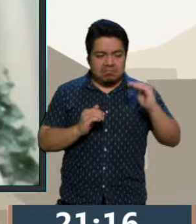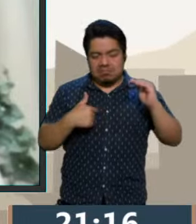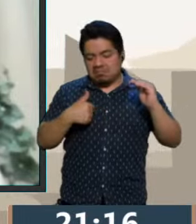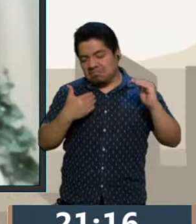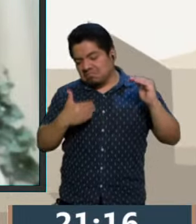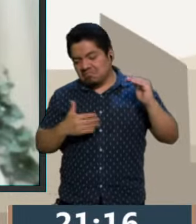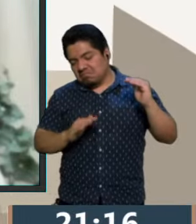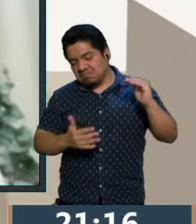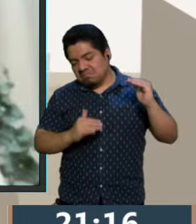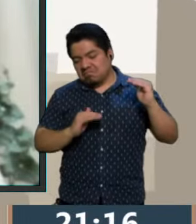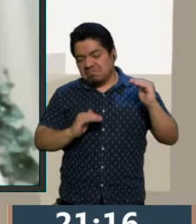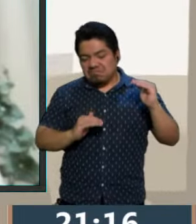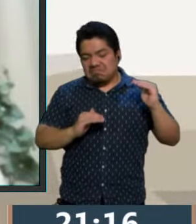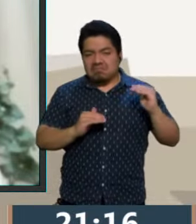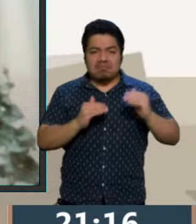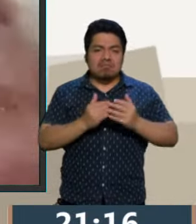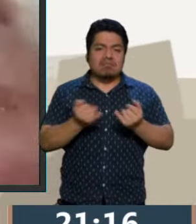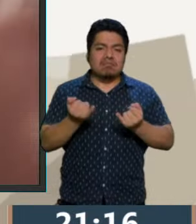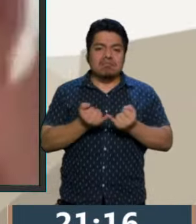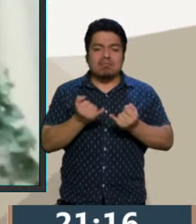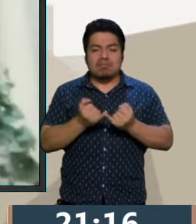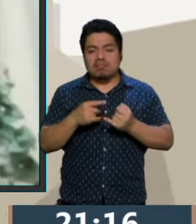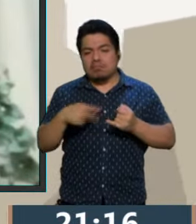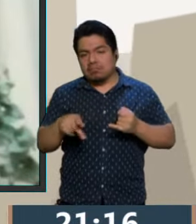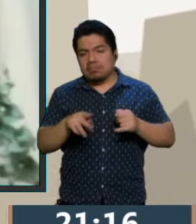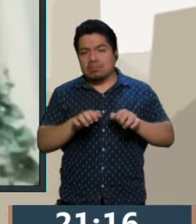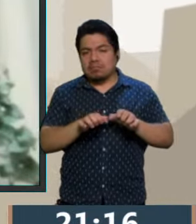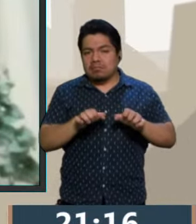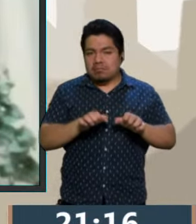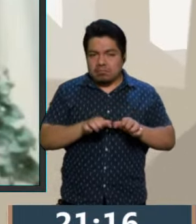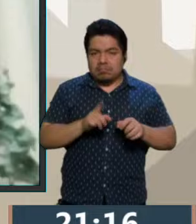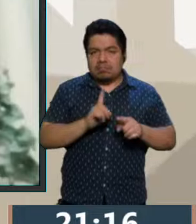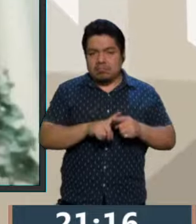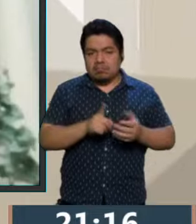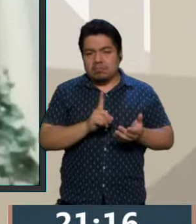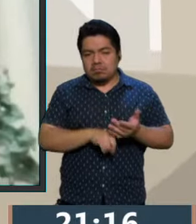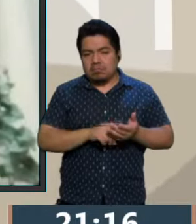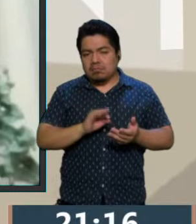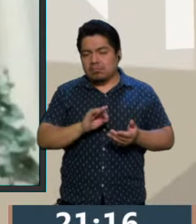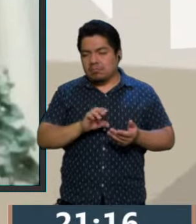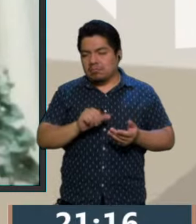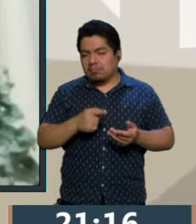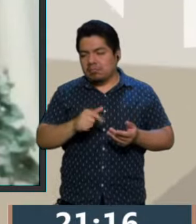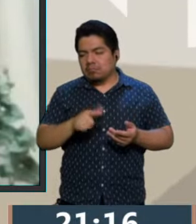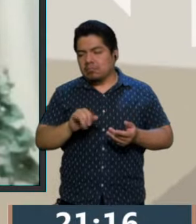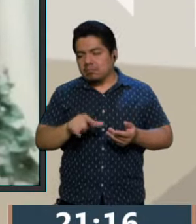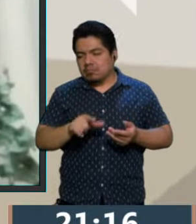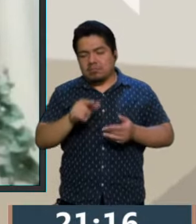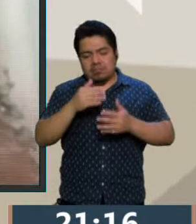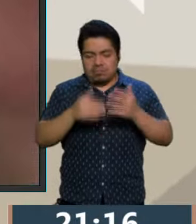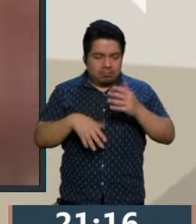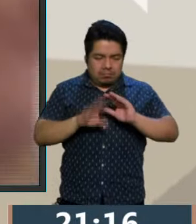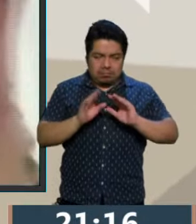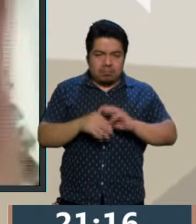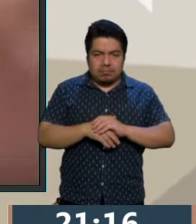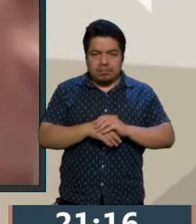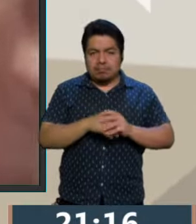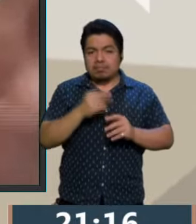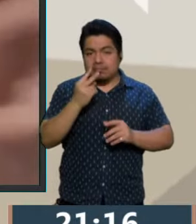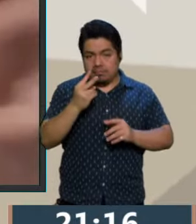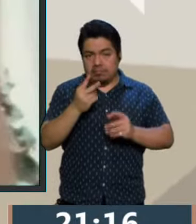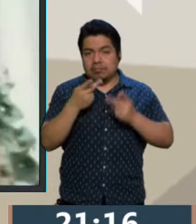Se hablaba de pugnas incluso entre su propio gabinete, ahí está el caso de Francisco Gil Díaz. En fin, dos hombres